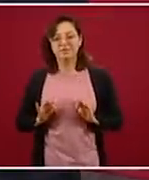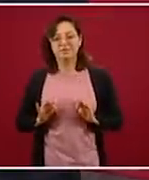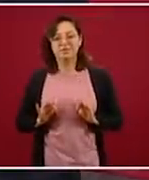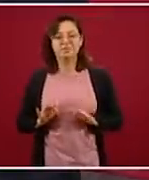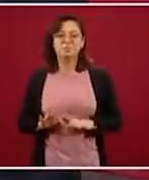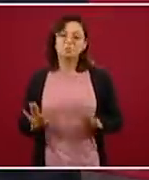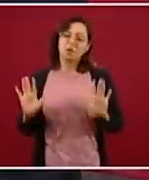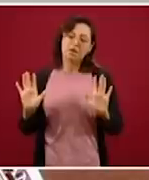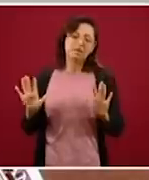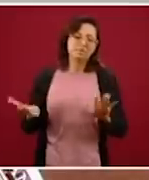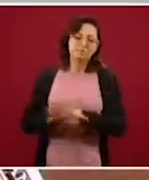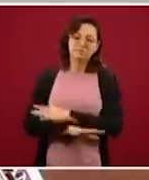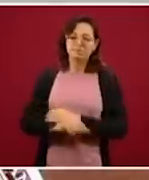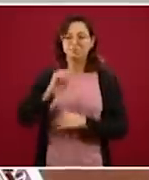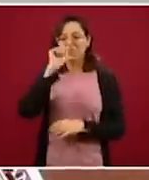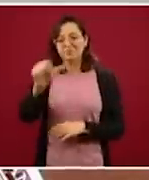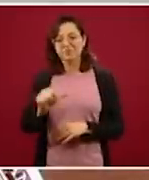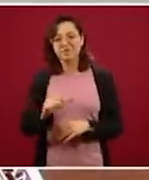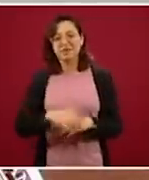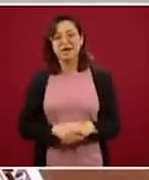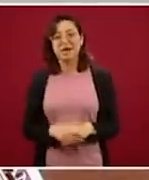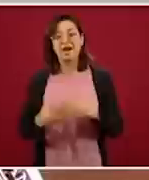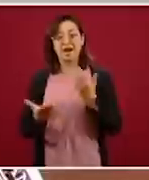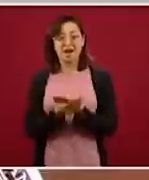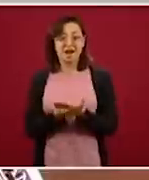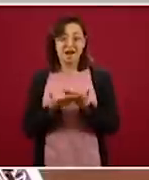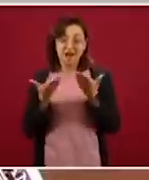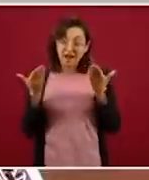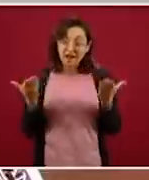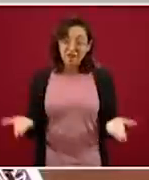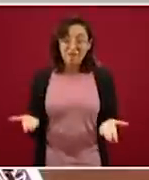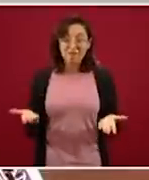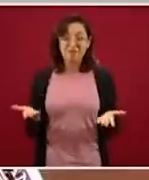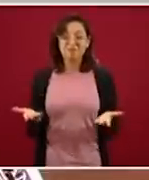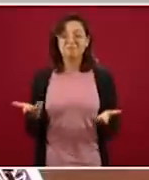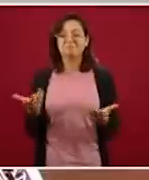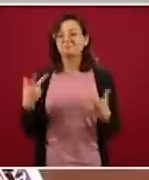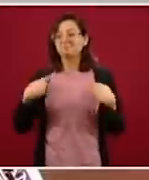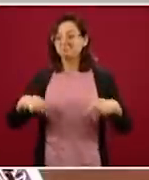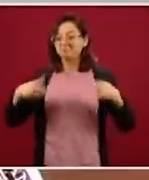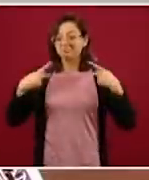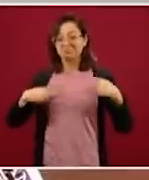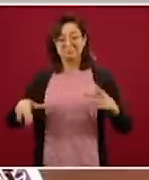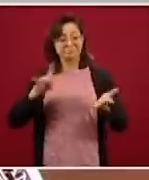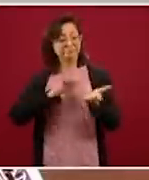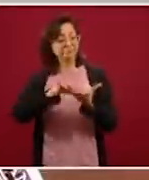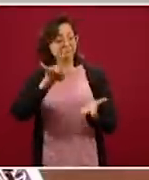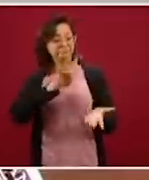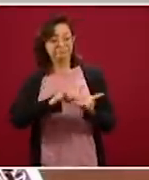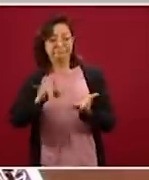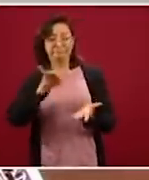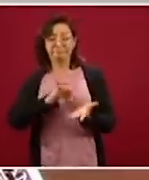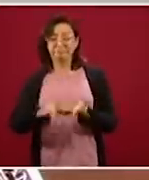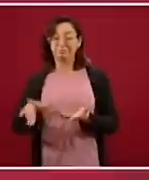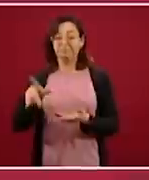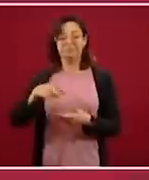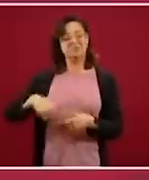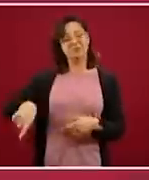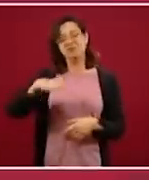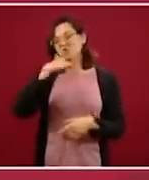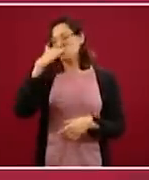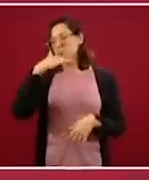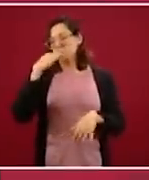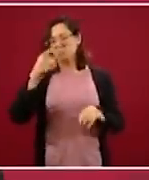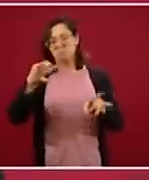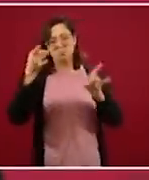nada. Y ahora, afortunadamente, pues fue tanto el apoyo de la gente, harta por la corrupción,